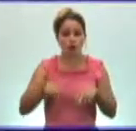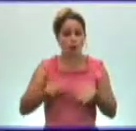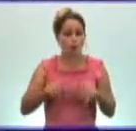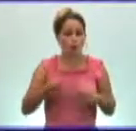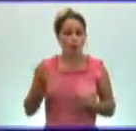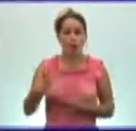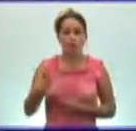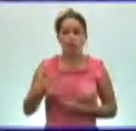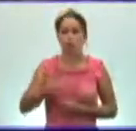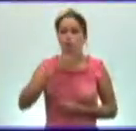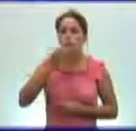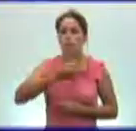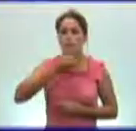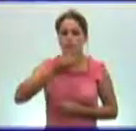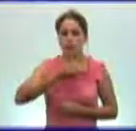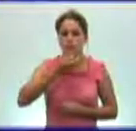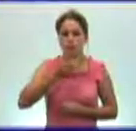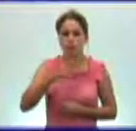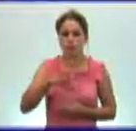en clase.